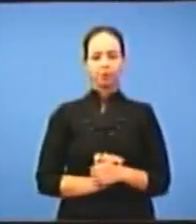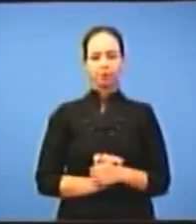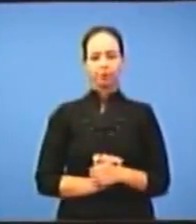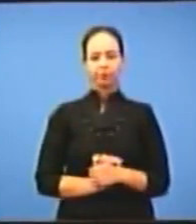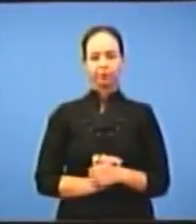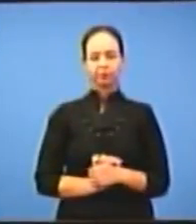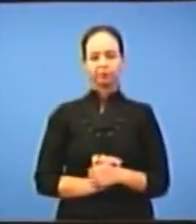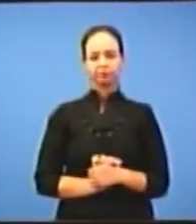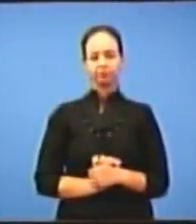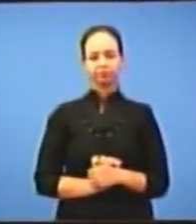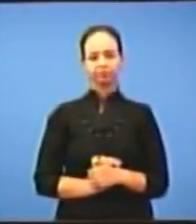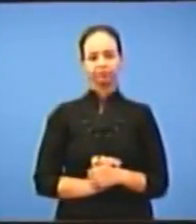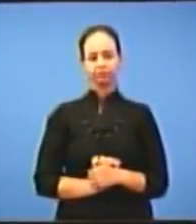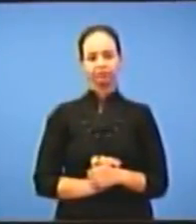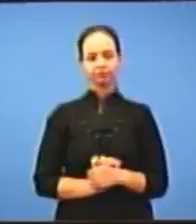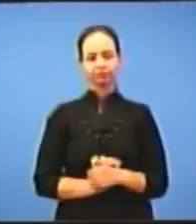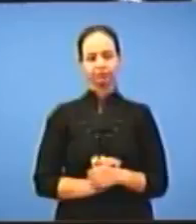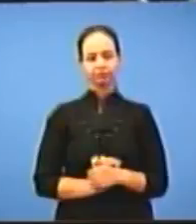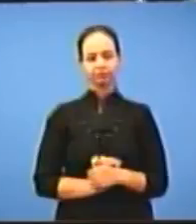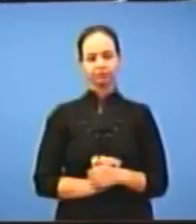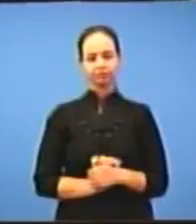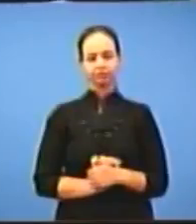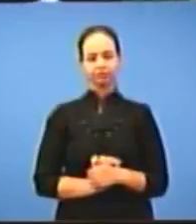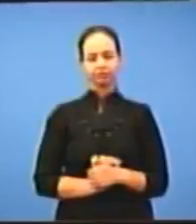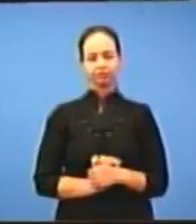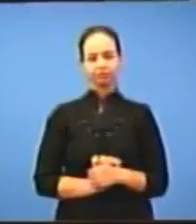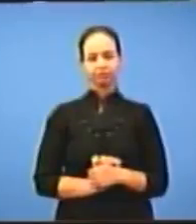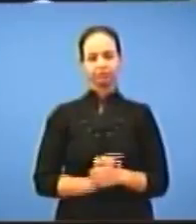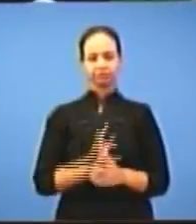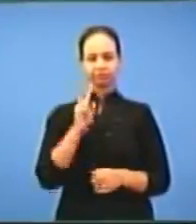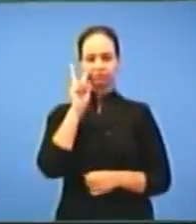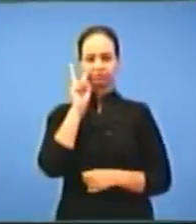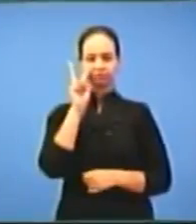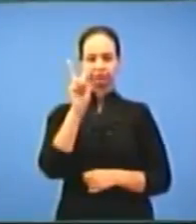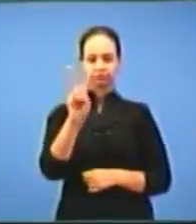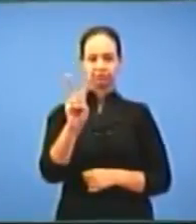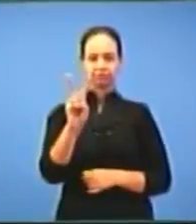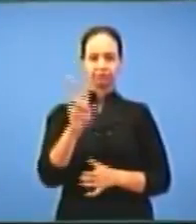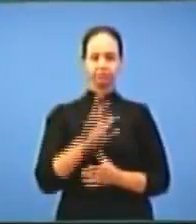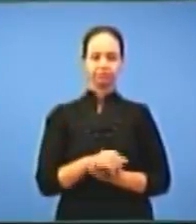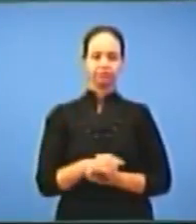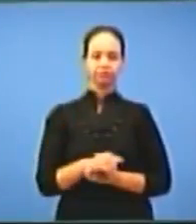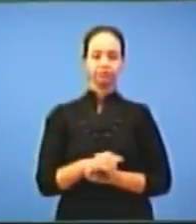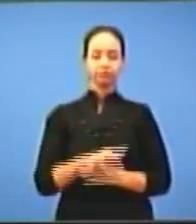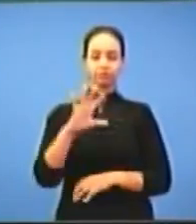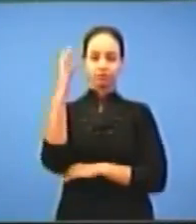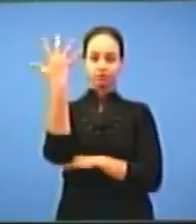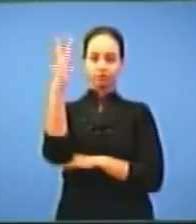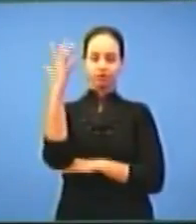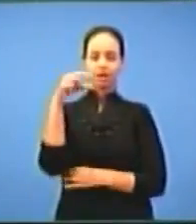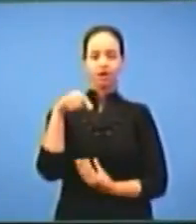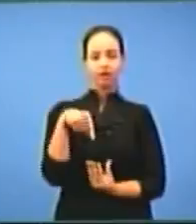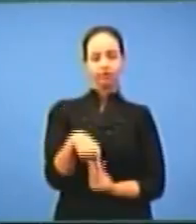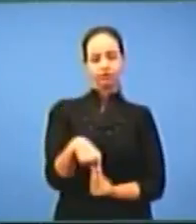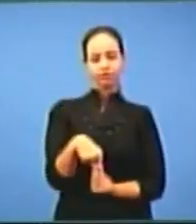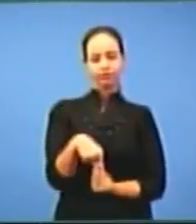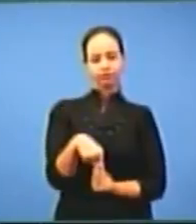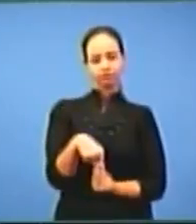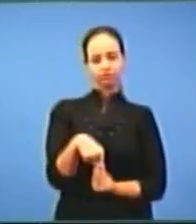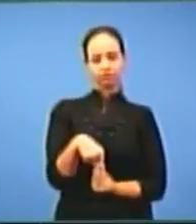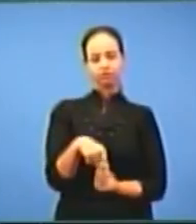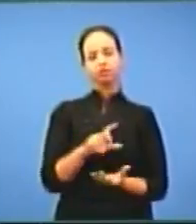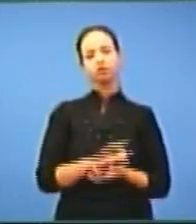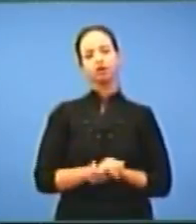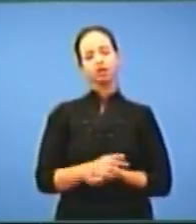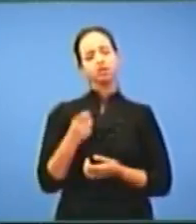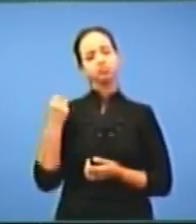Era visto aquí en nuestro medio una hoguera, una higuera, y esta higuera era